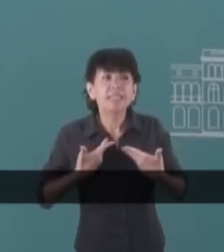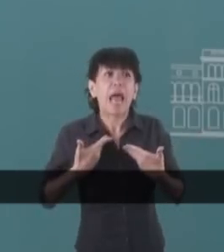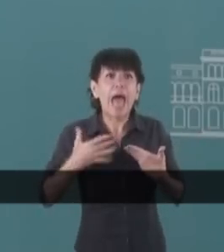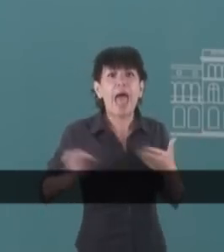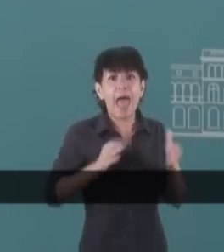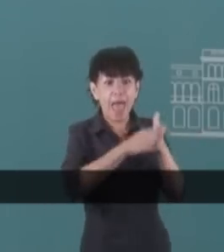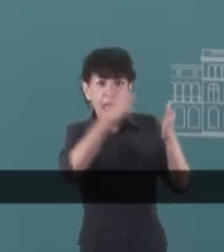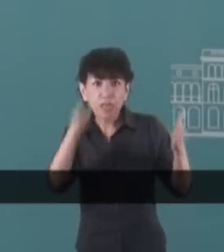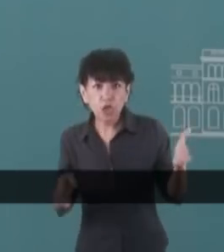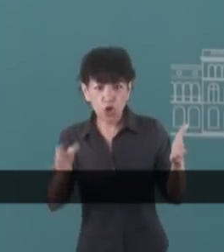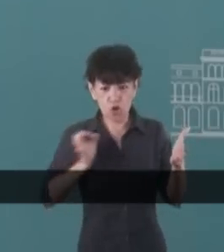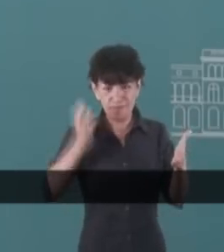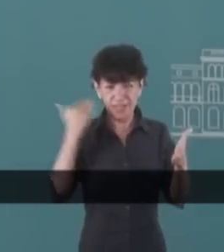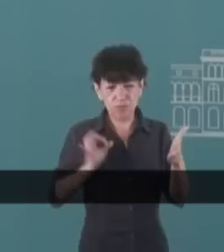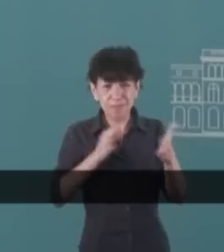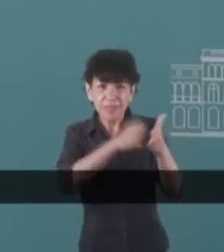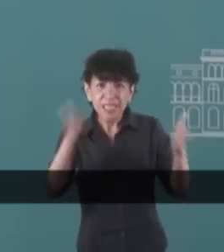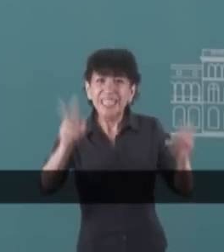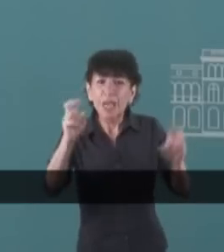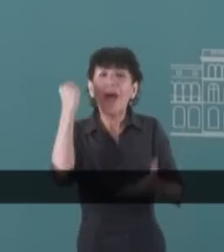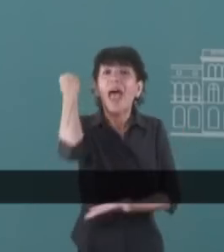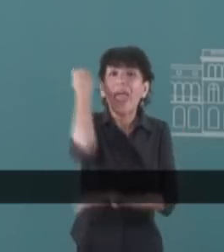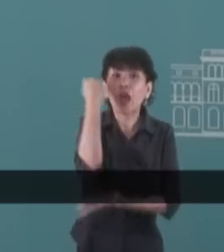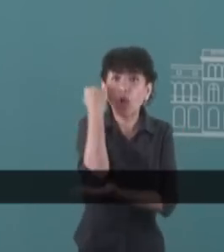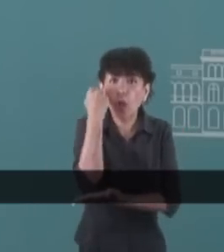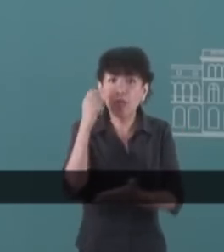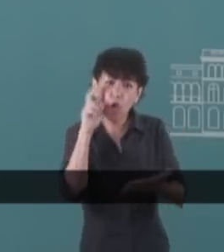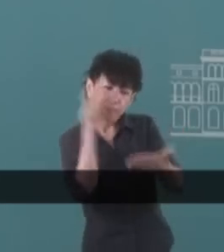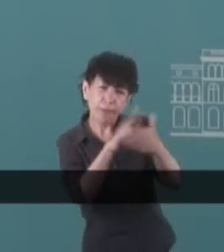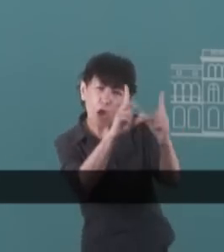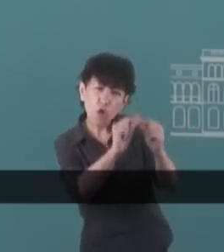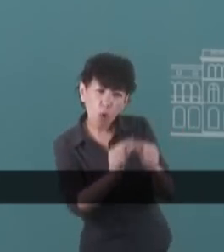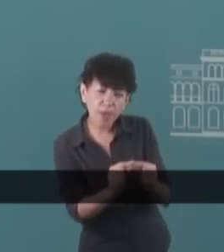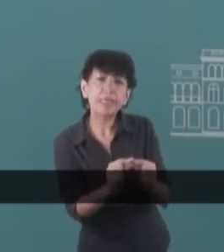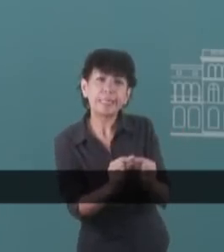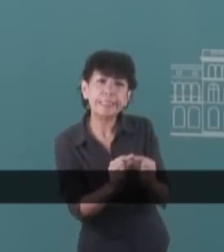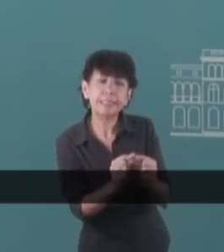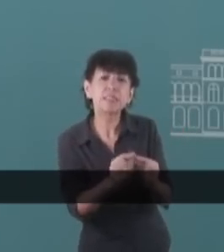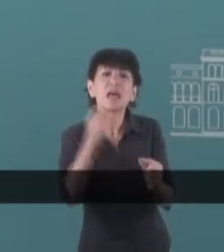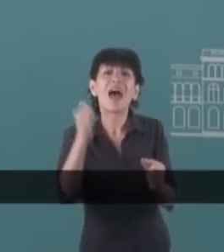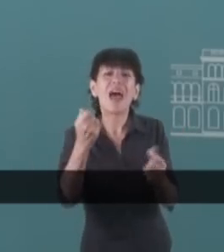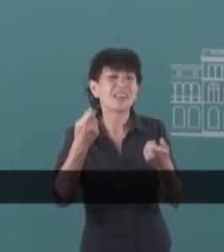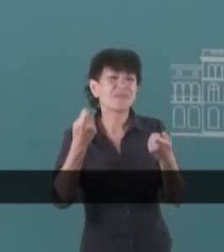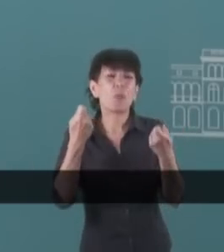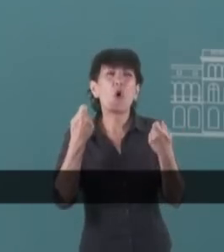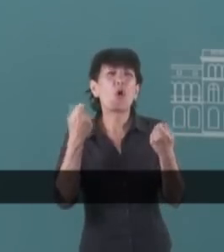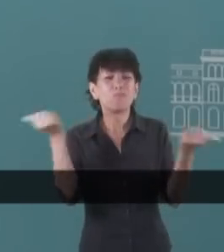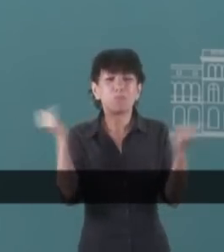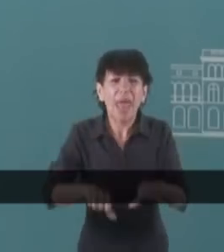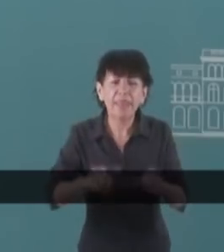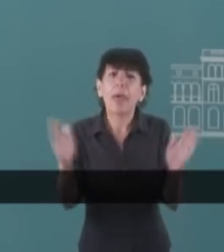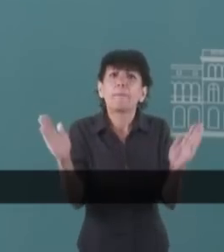que todos tuvimos, pero en temas económicos, que nos muestra que tuvimos un déficit menor todavía que el esperado,